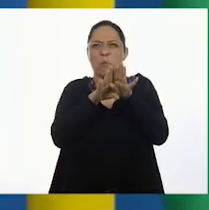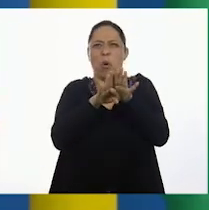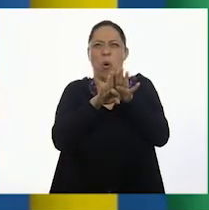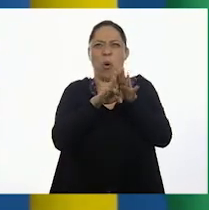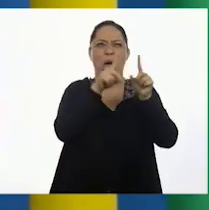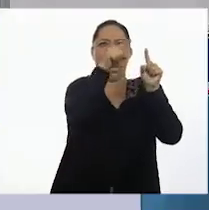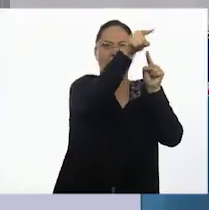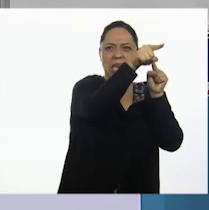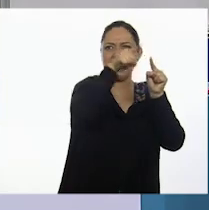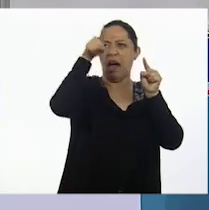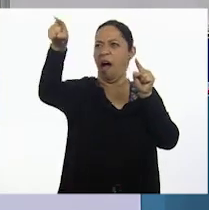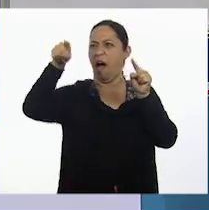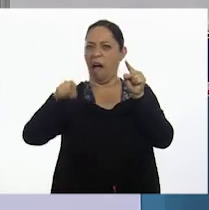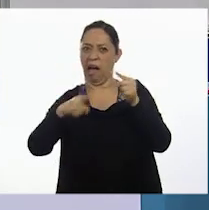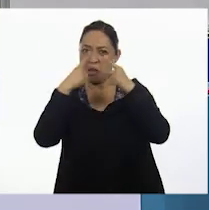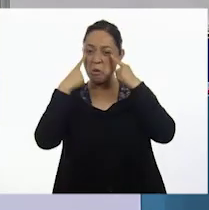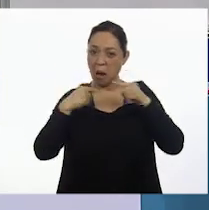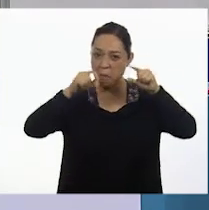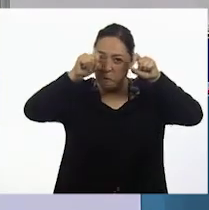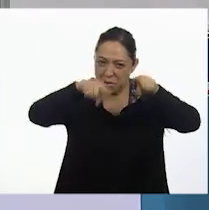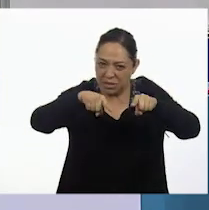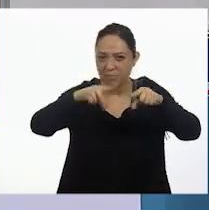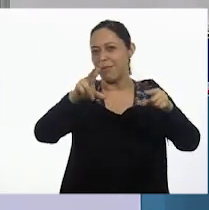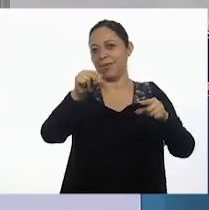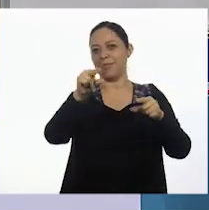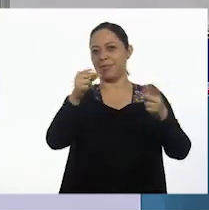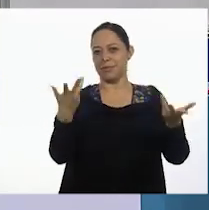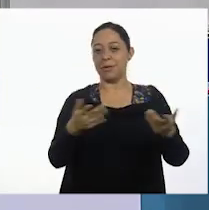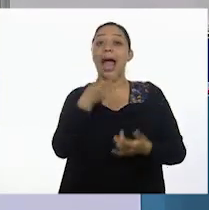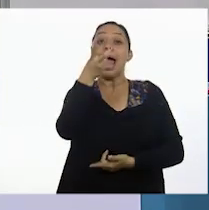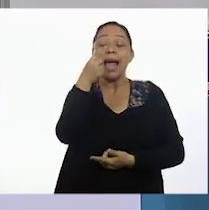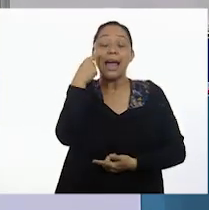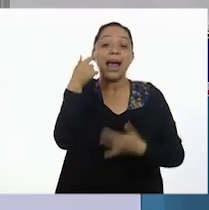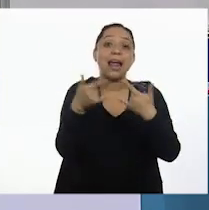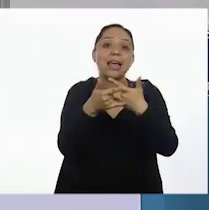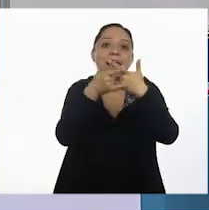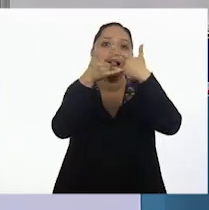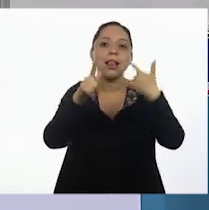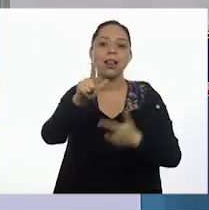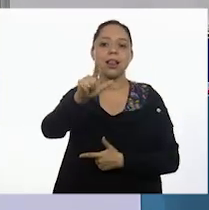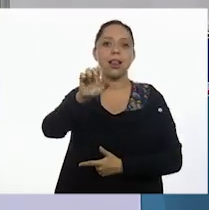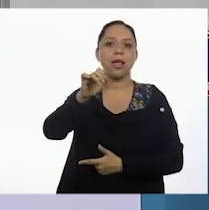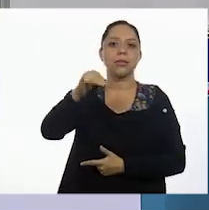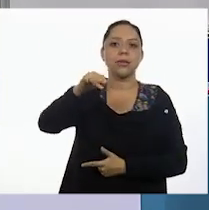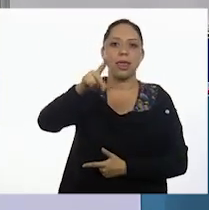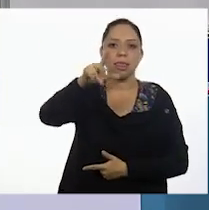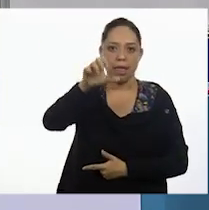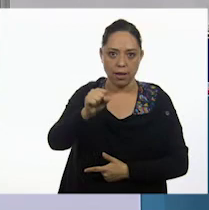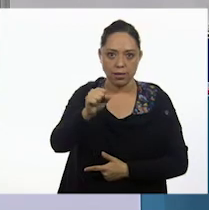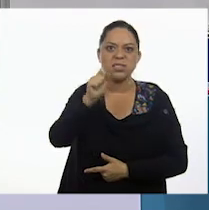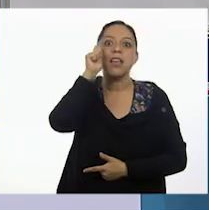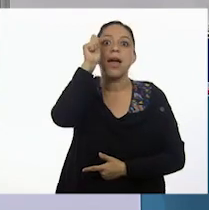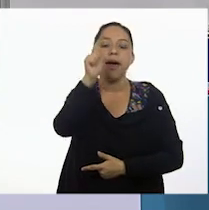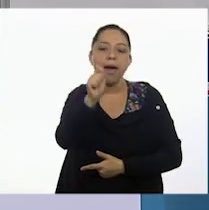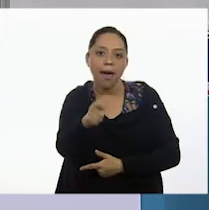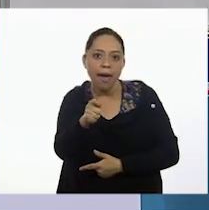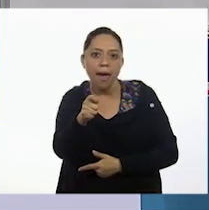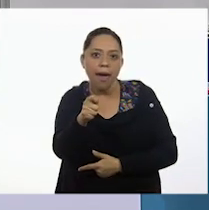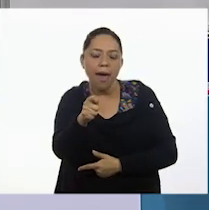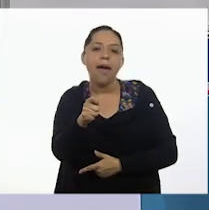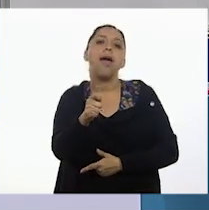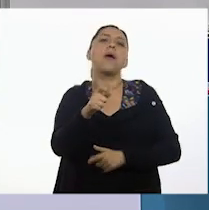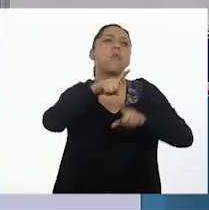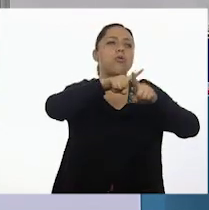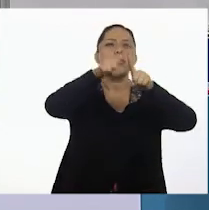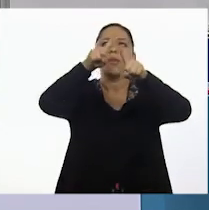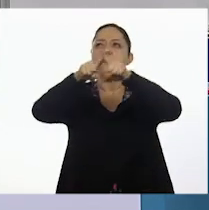mismo tiempo? Mira, es que las leyendas se construyen a partir de una serie de conceptos que, aunque haya diversas